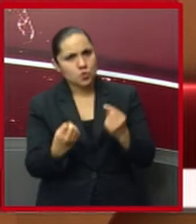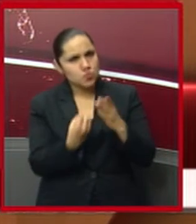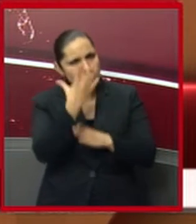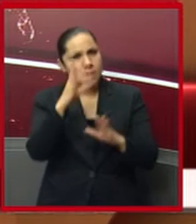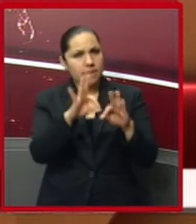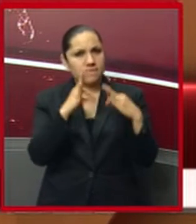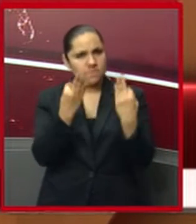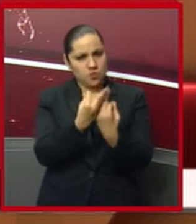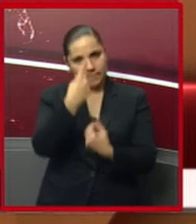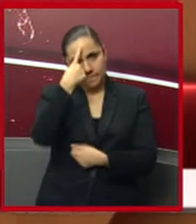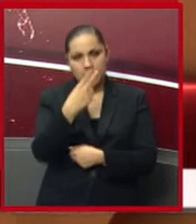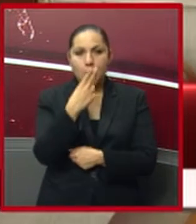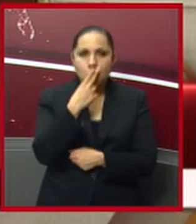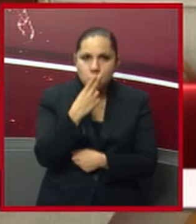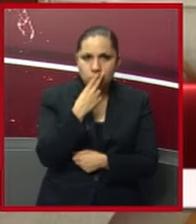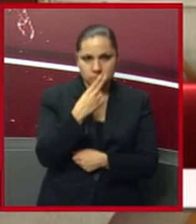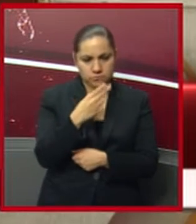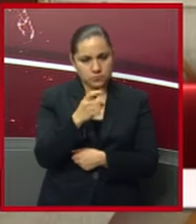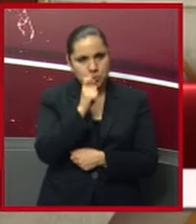de la marihuana.